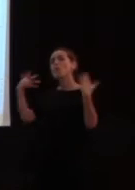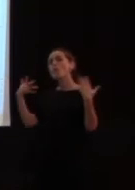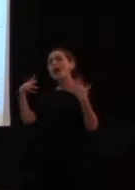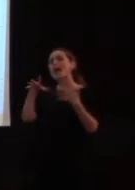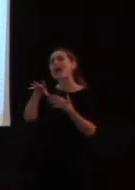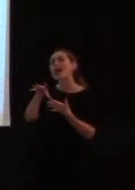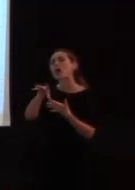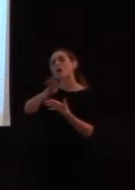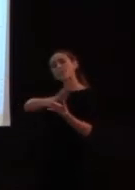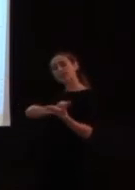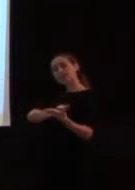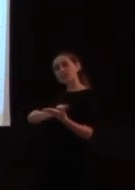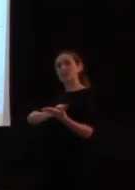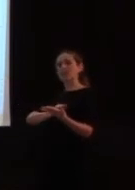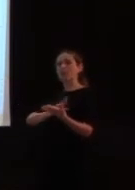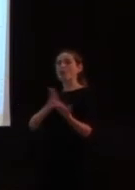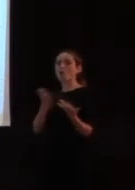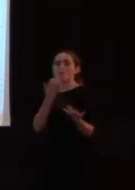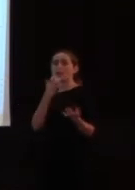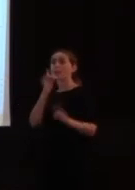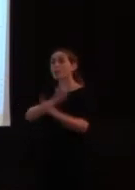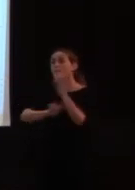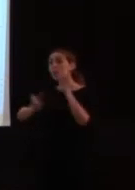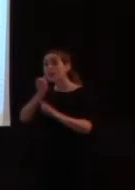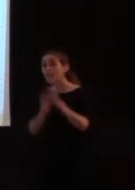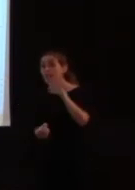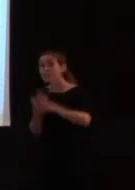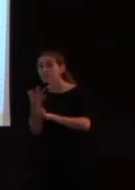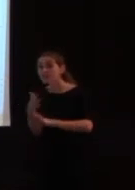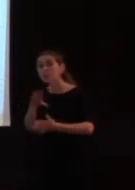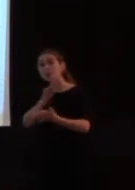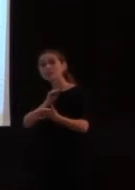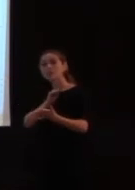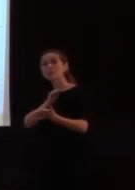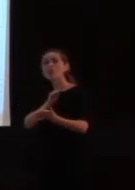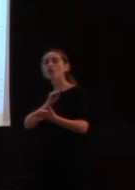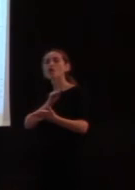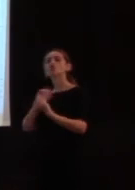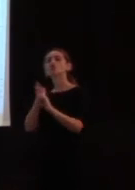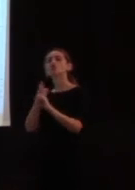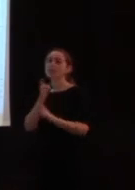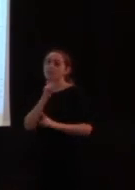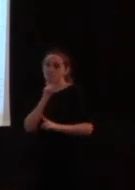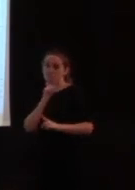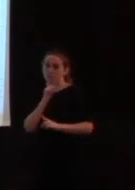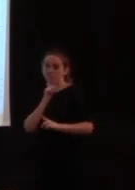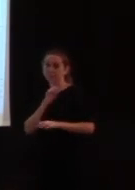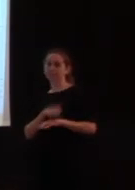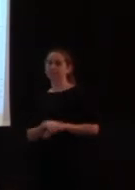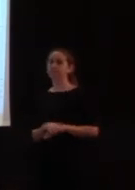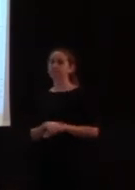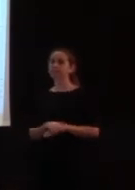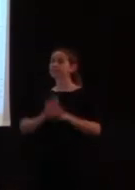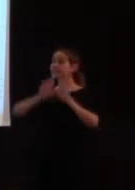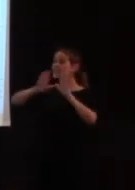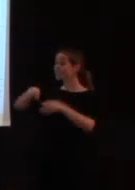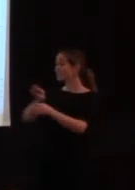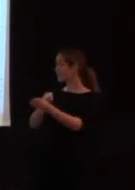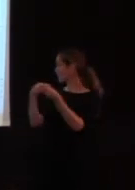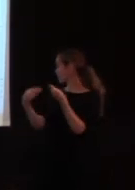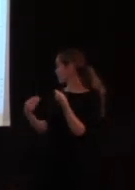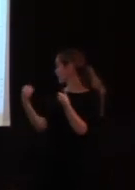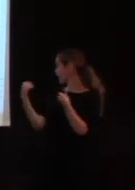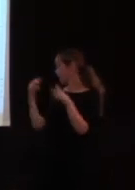comprender o a solventar determinados problemas de comprensión. ¿De acuerdo? Bien. Luego al final tenéis estos materiales, que es el tema de